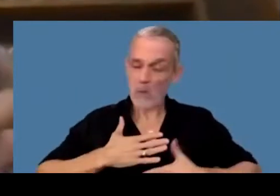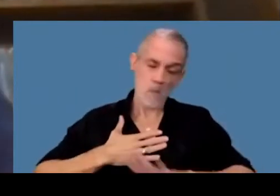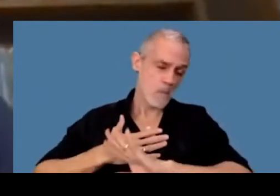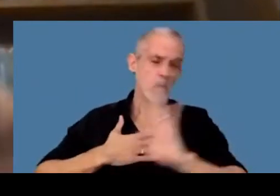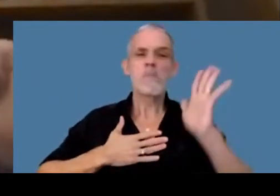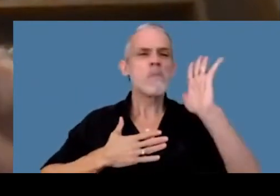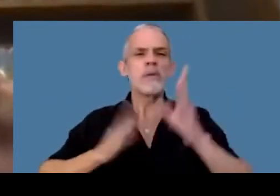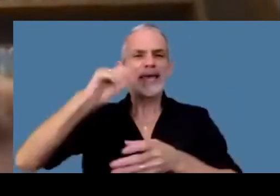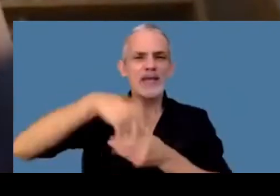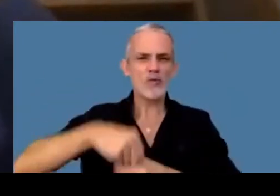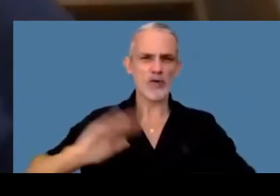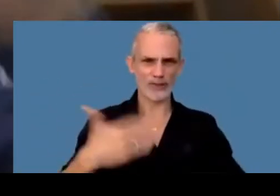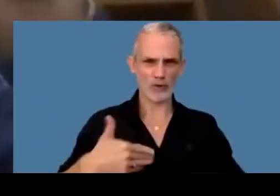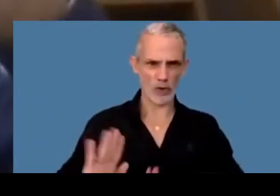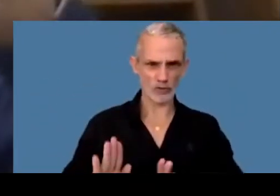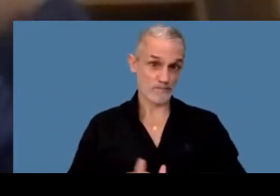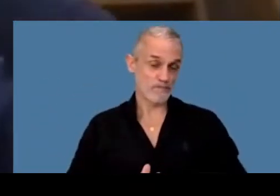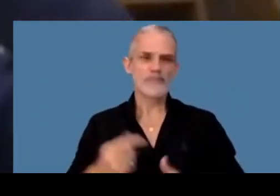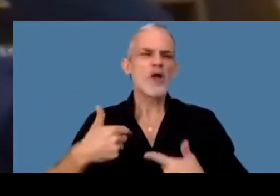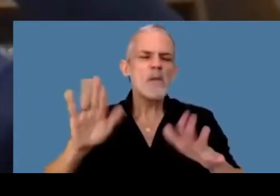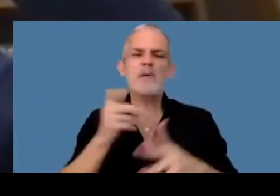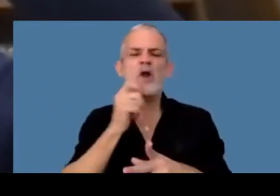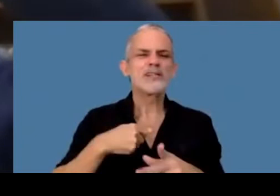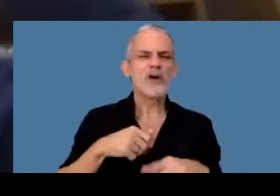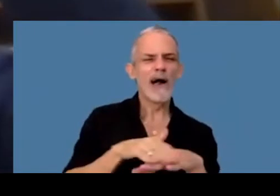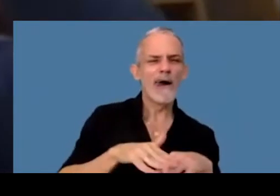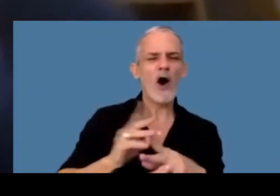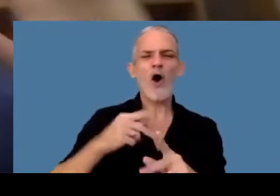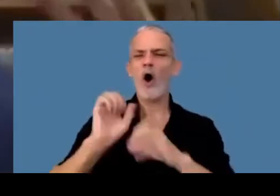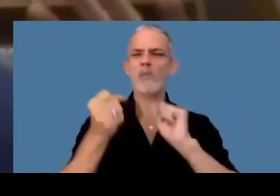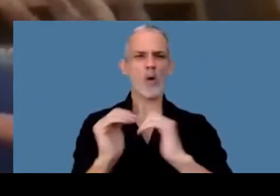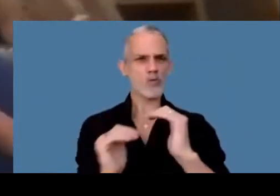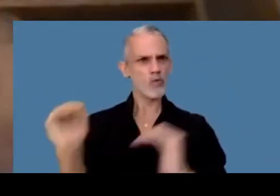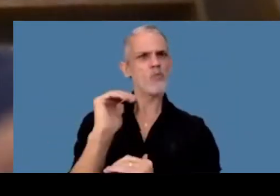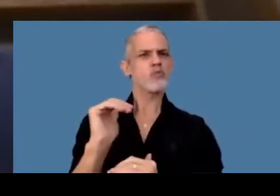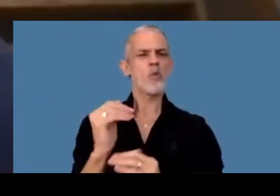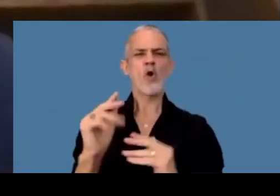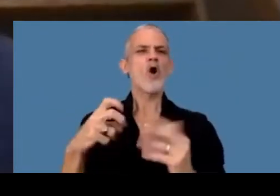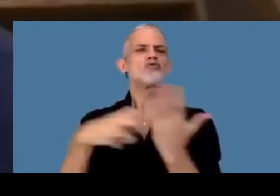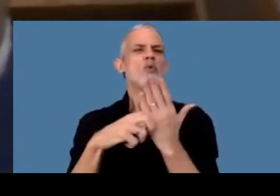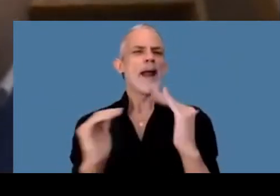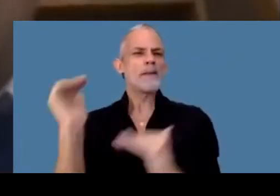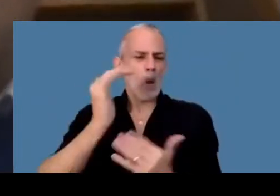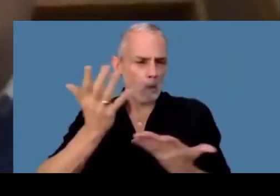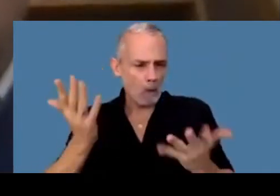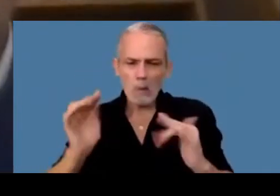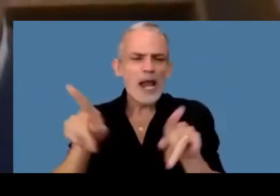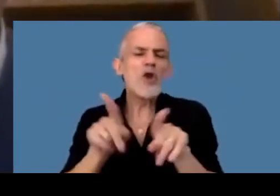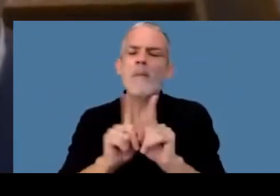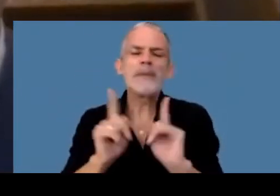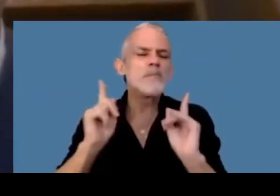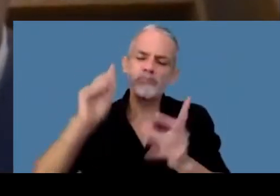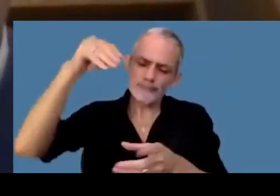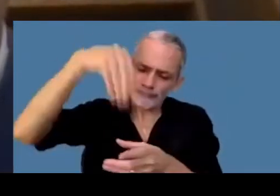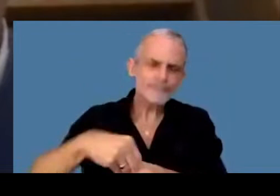no importa si soy peón, operario calificado, supervisor, estaríamos todos nucleados en la